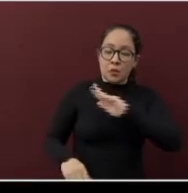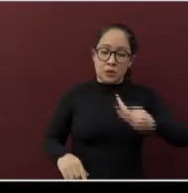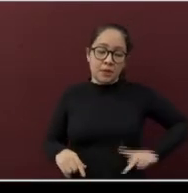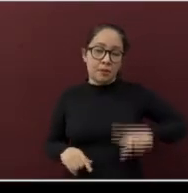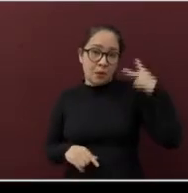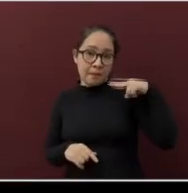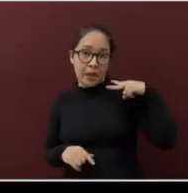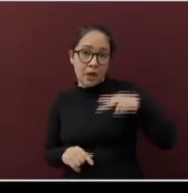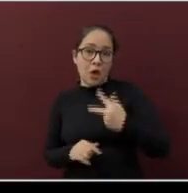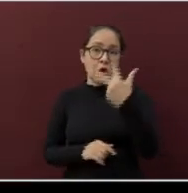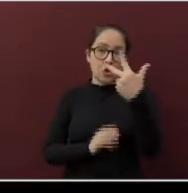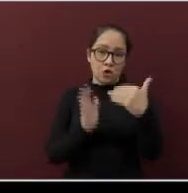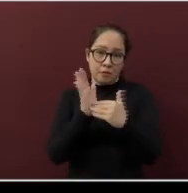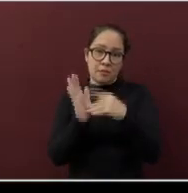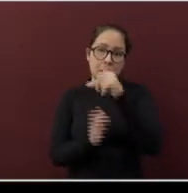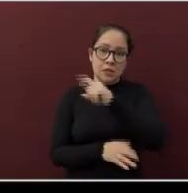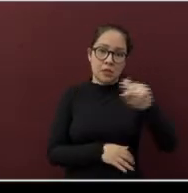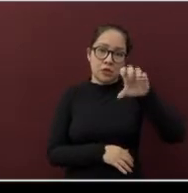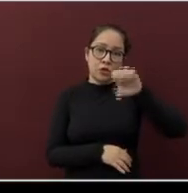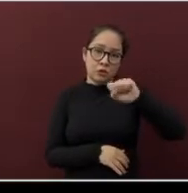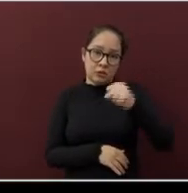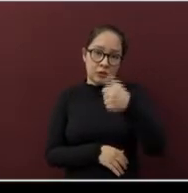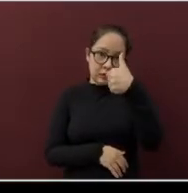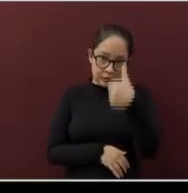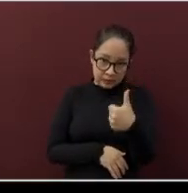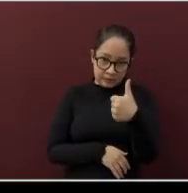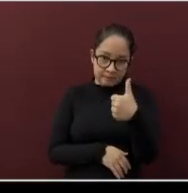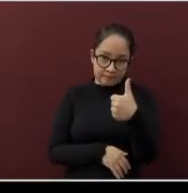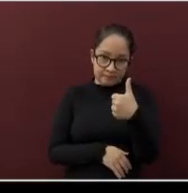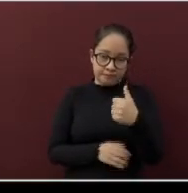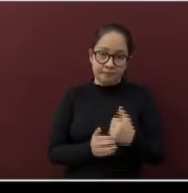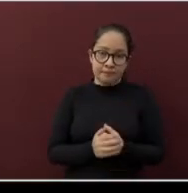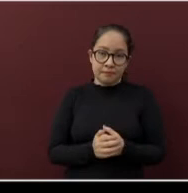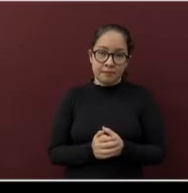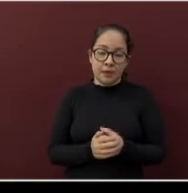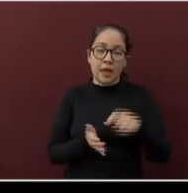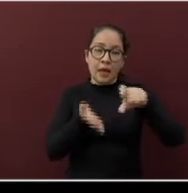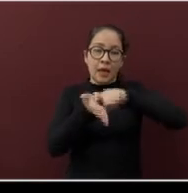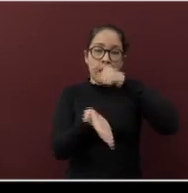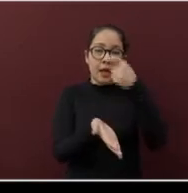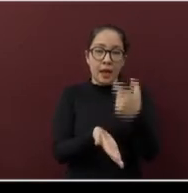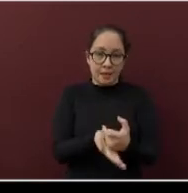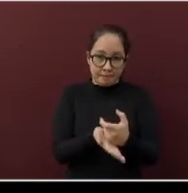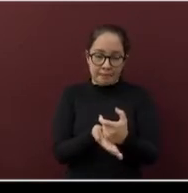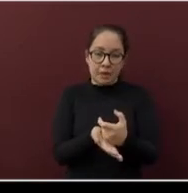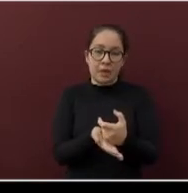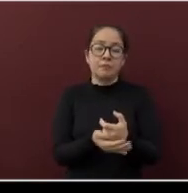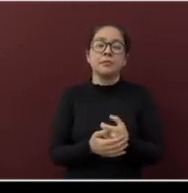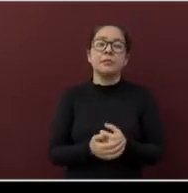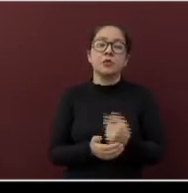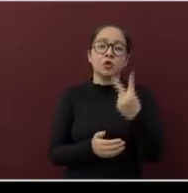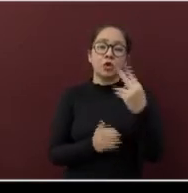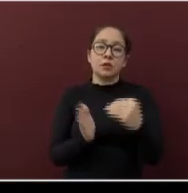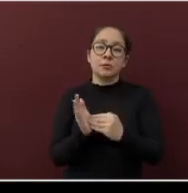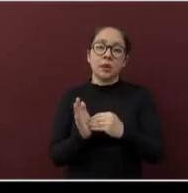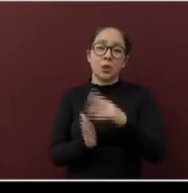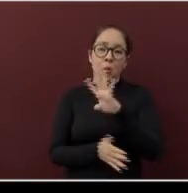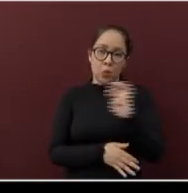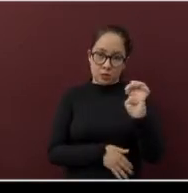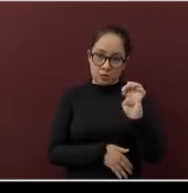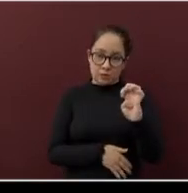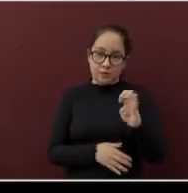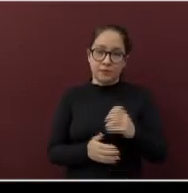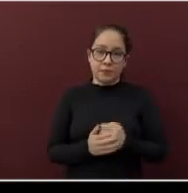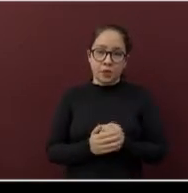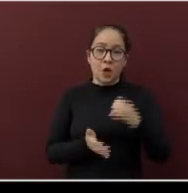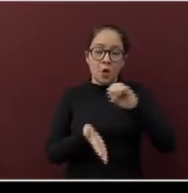presenta 8 mil 166 casos positivos xalapa continúa con actividad con 2400